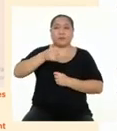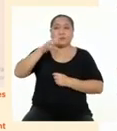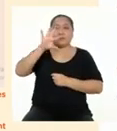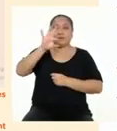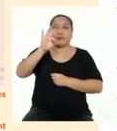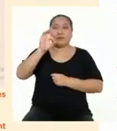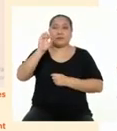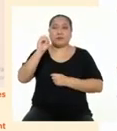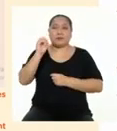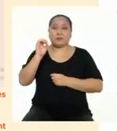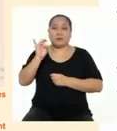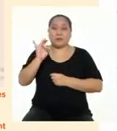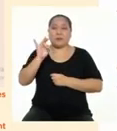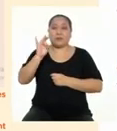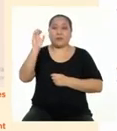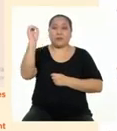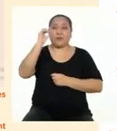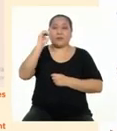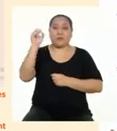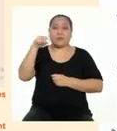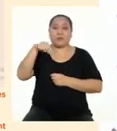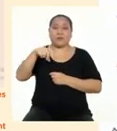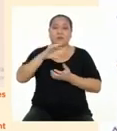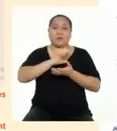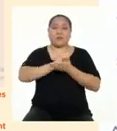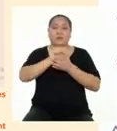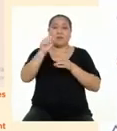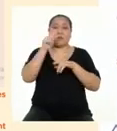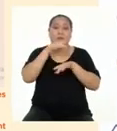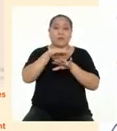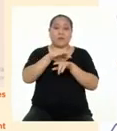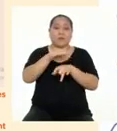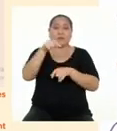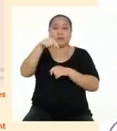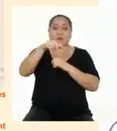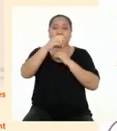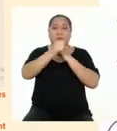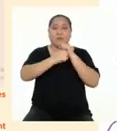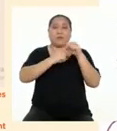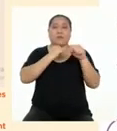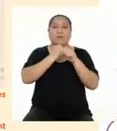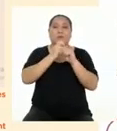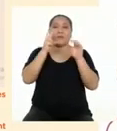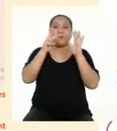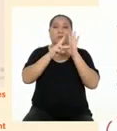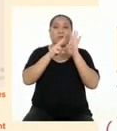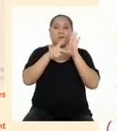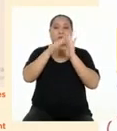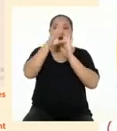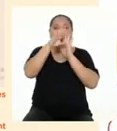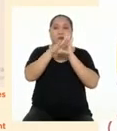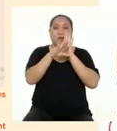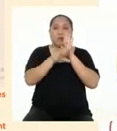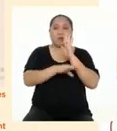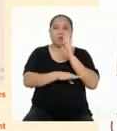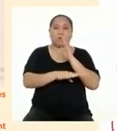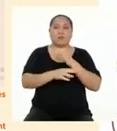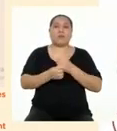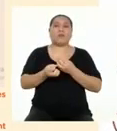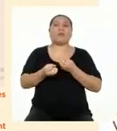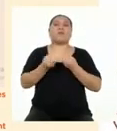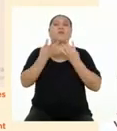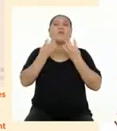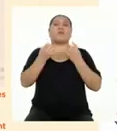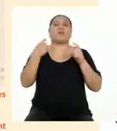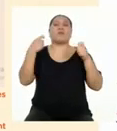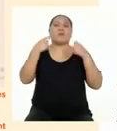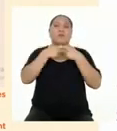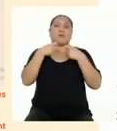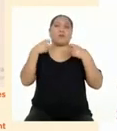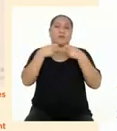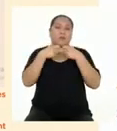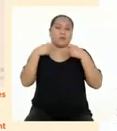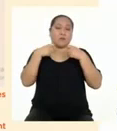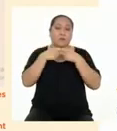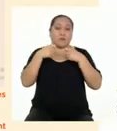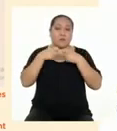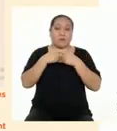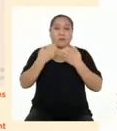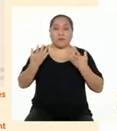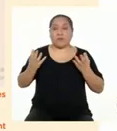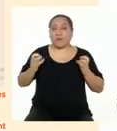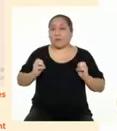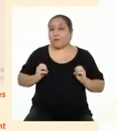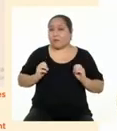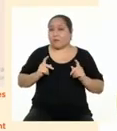5,98% en el mes de julio de este año, lo cual significa una disminución en la cantidad de energía eléctrica y